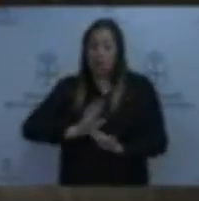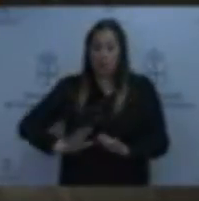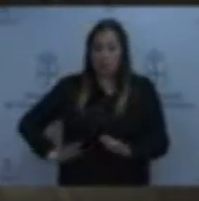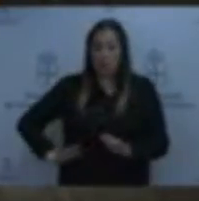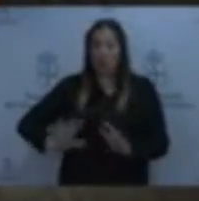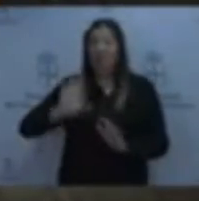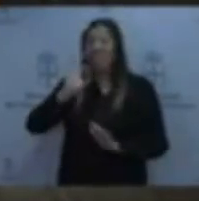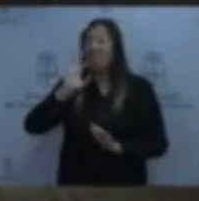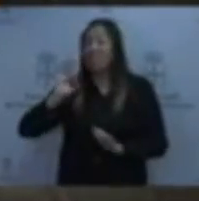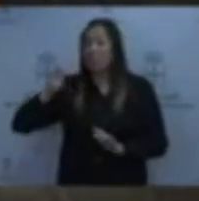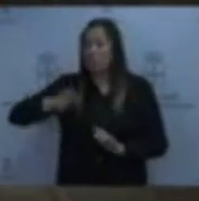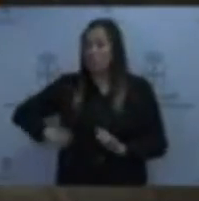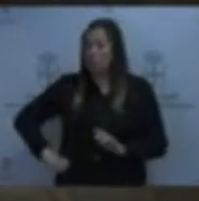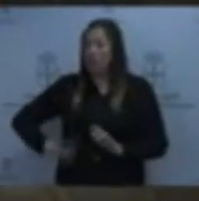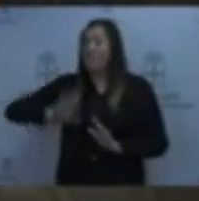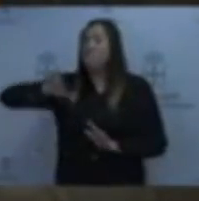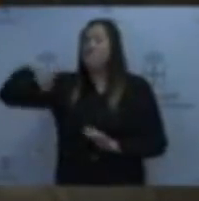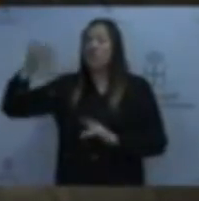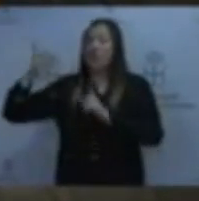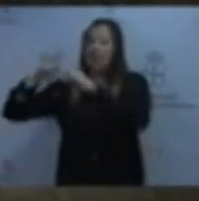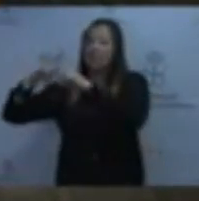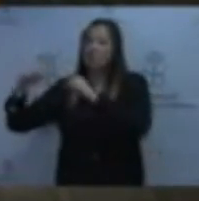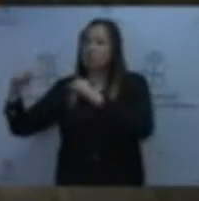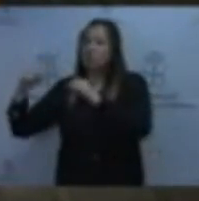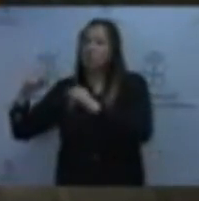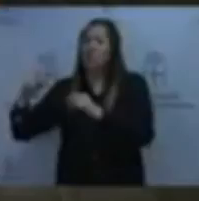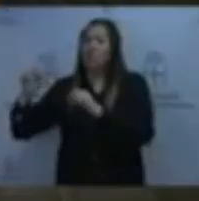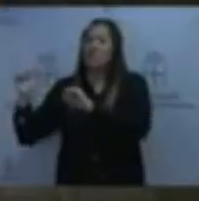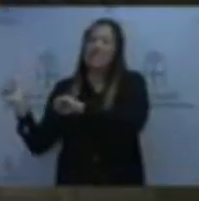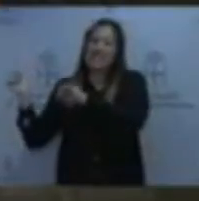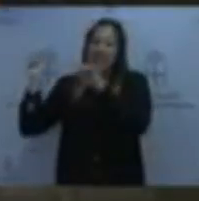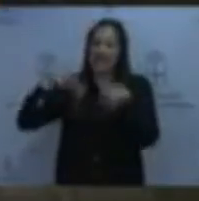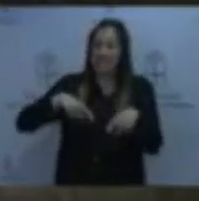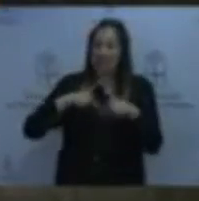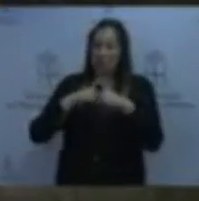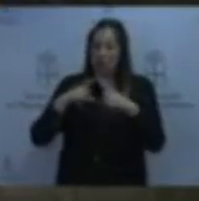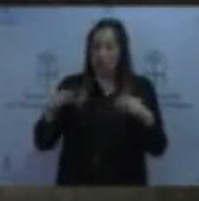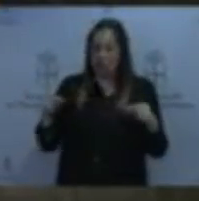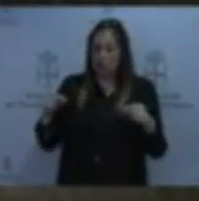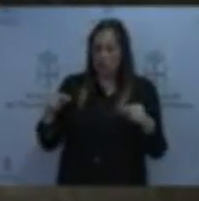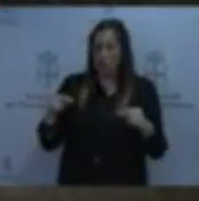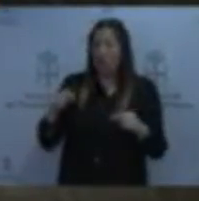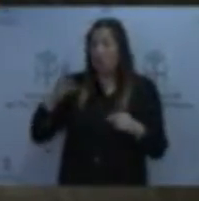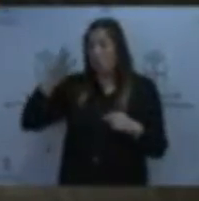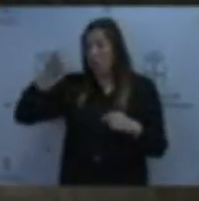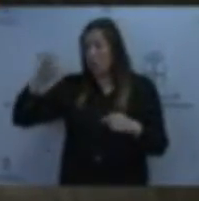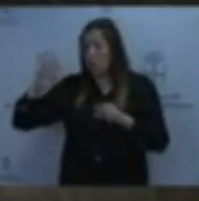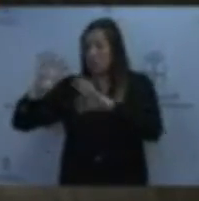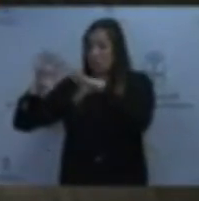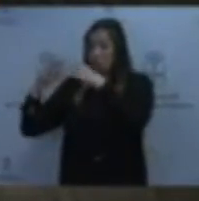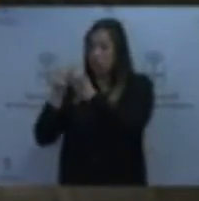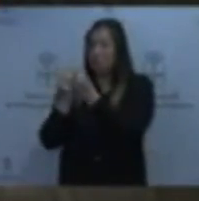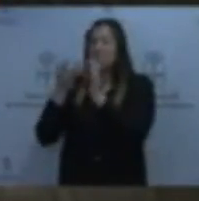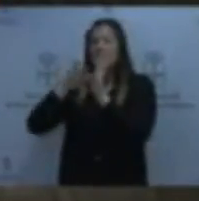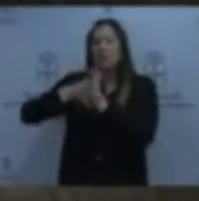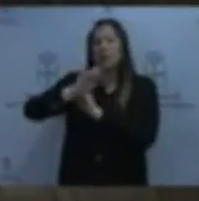100 profesionales de fuera de nuestra comunidad que vienen con traslado a Asturias, más de 100 de casi 400, estamos hablando de más de un